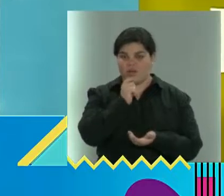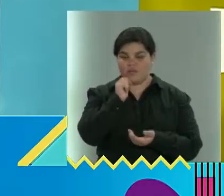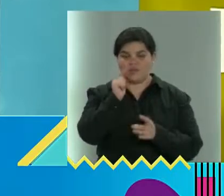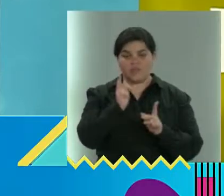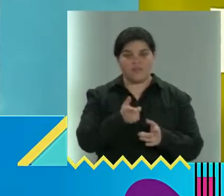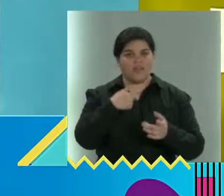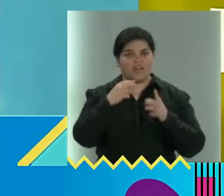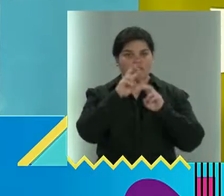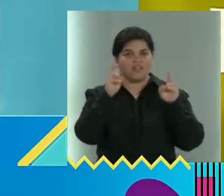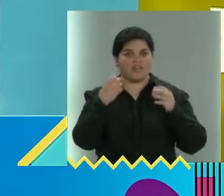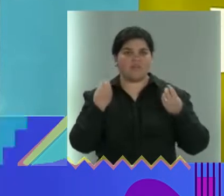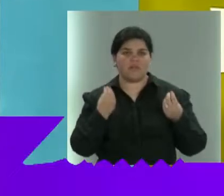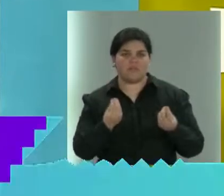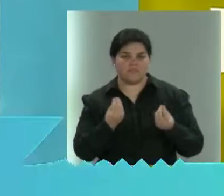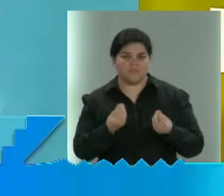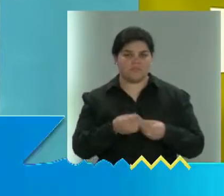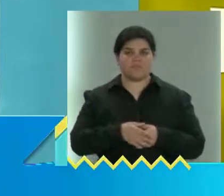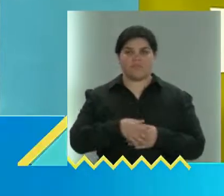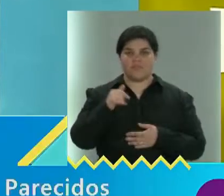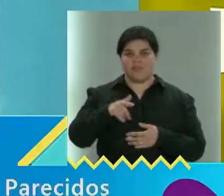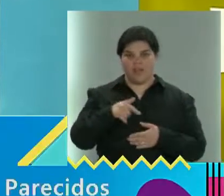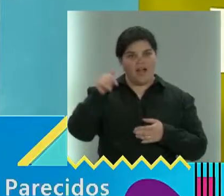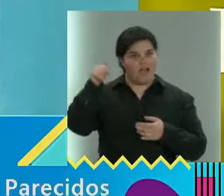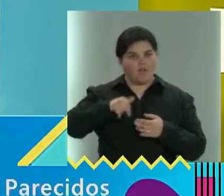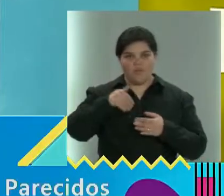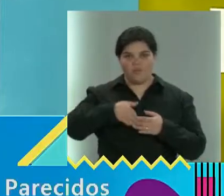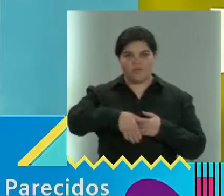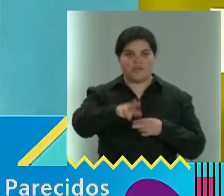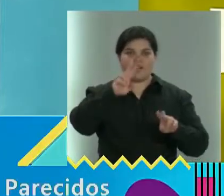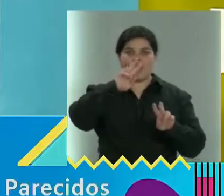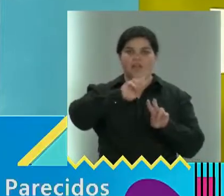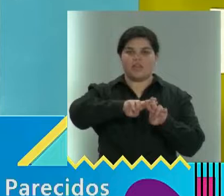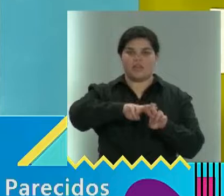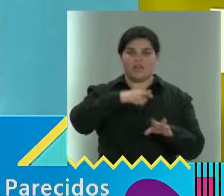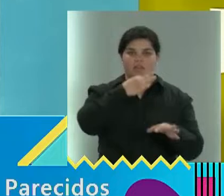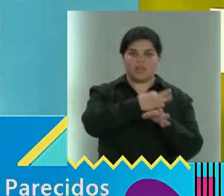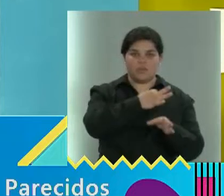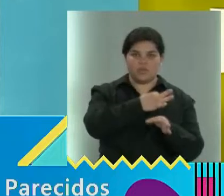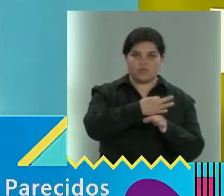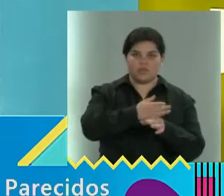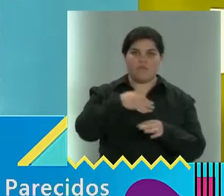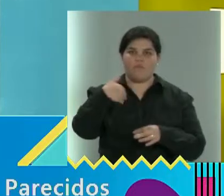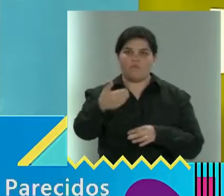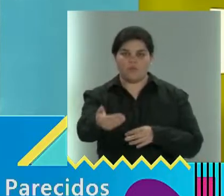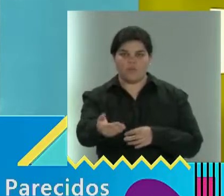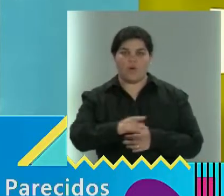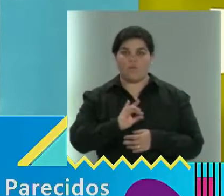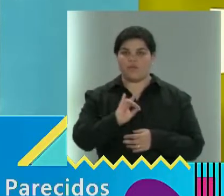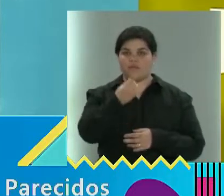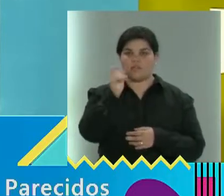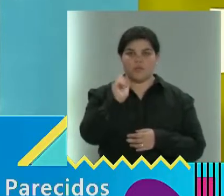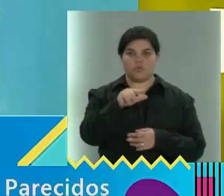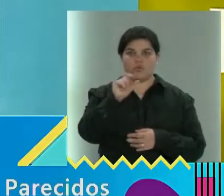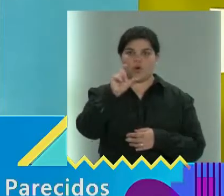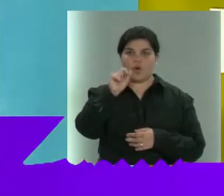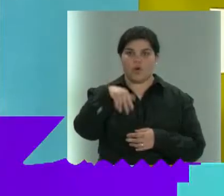hablando precisamente, lo vamos a decir desde ahora, el hashtag educación y futuro. Desde universidad.com.ar